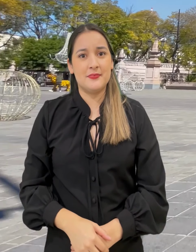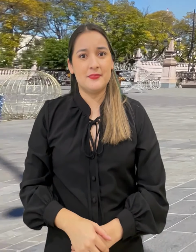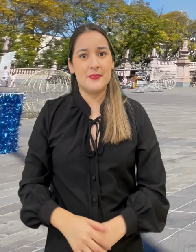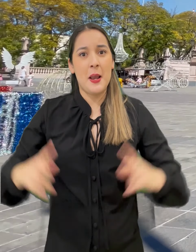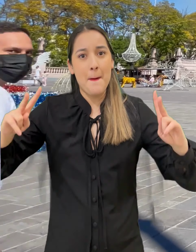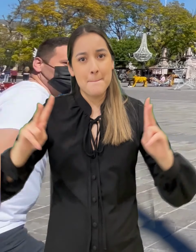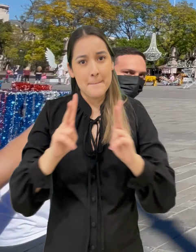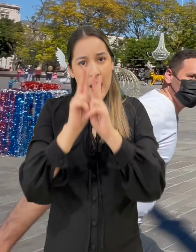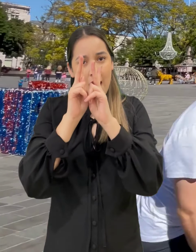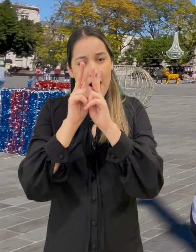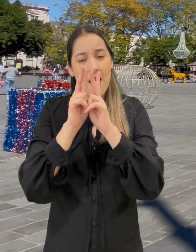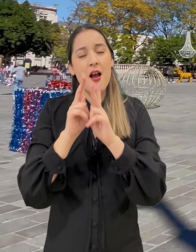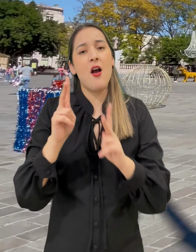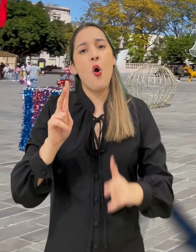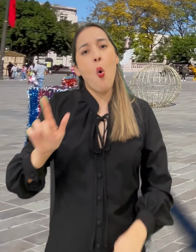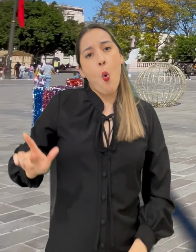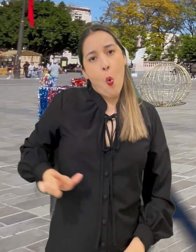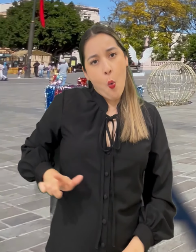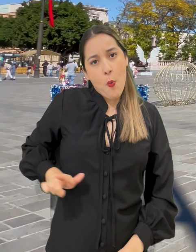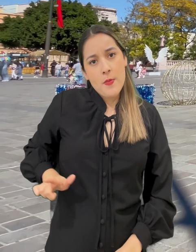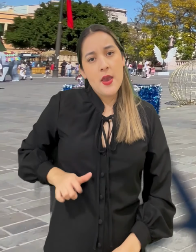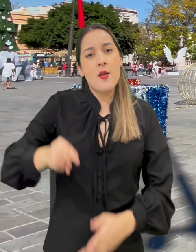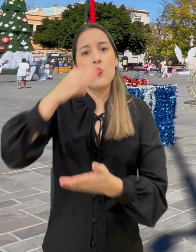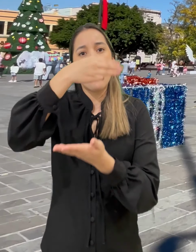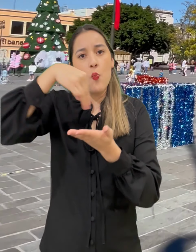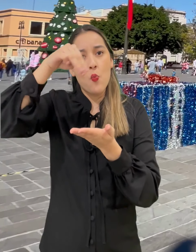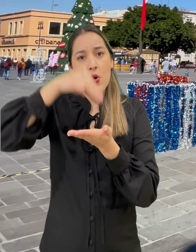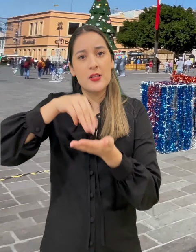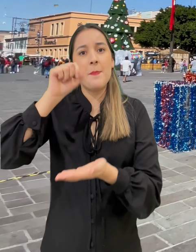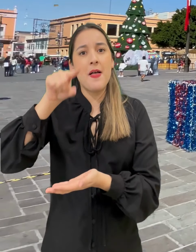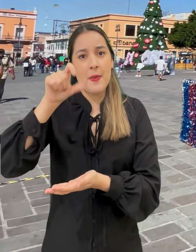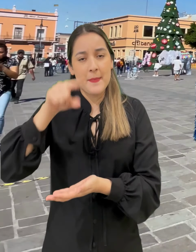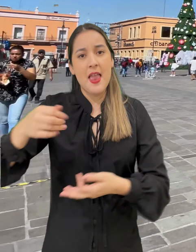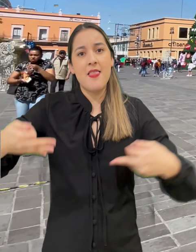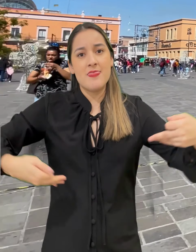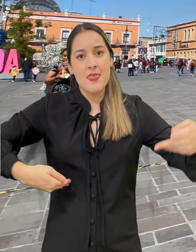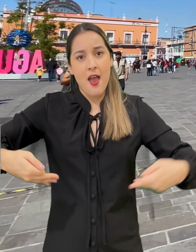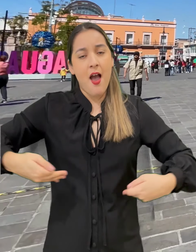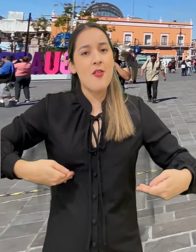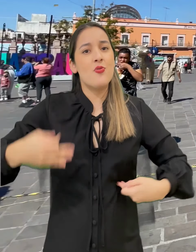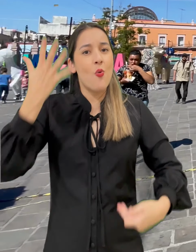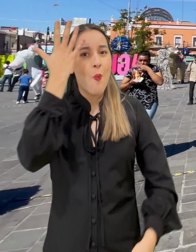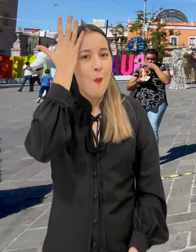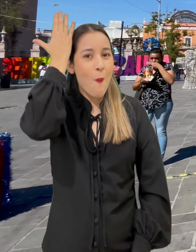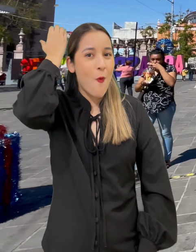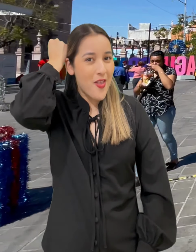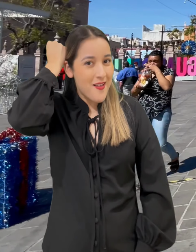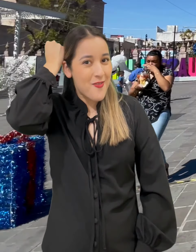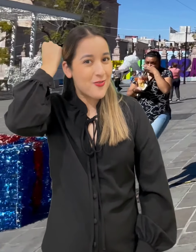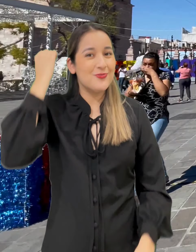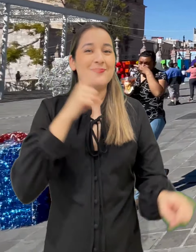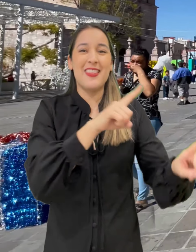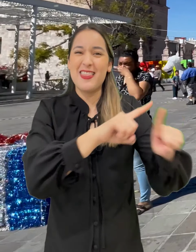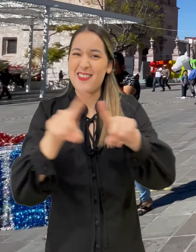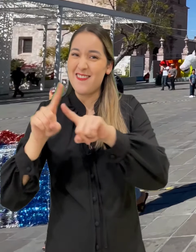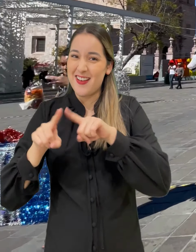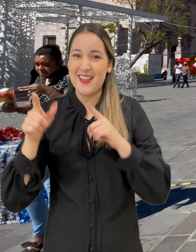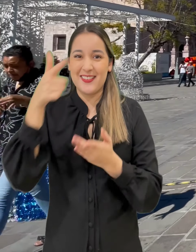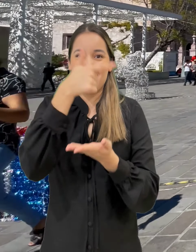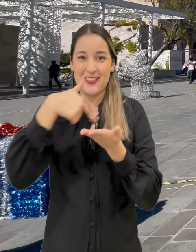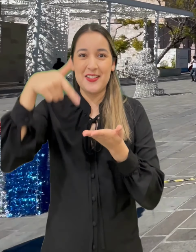se encuentran los palacios de gobierno y municipal el teatro morelos entre otros